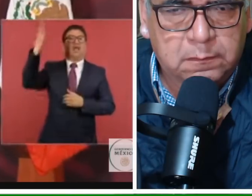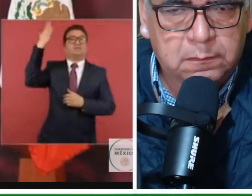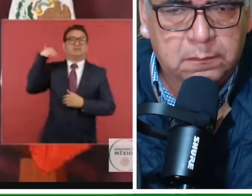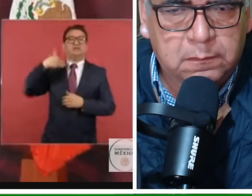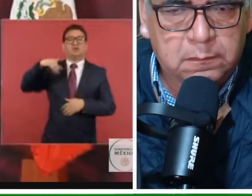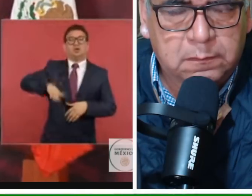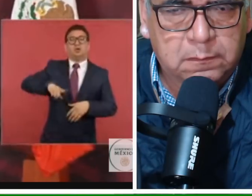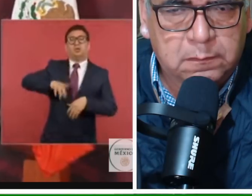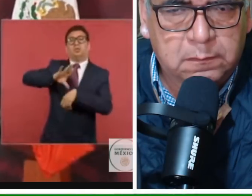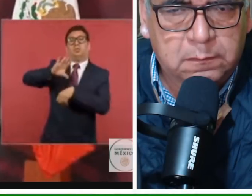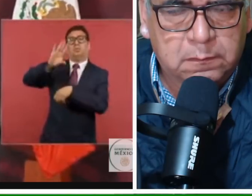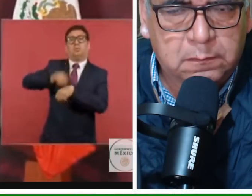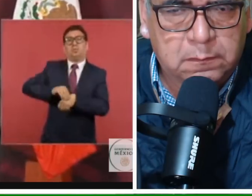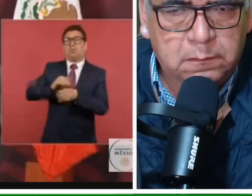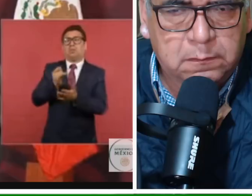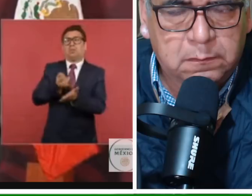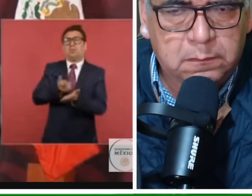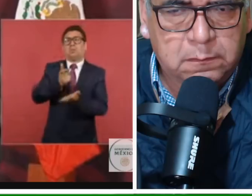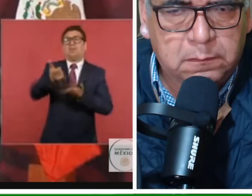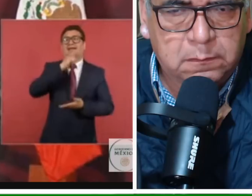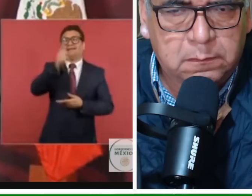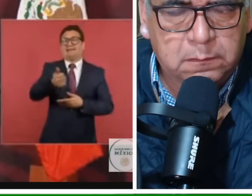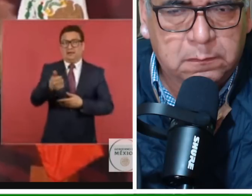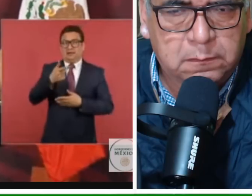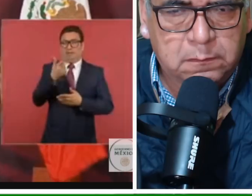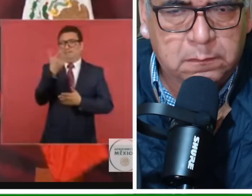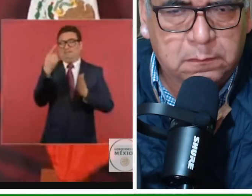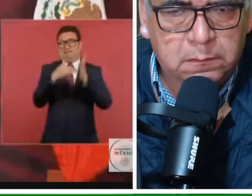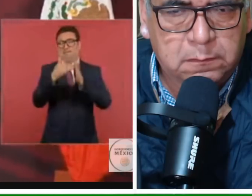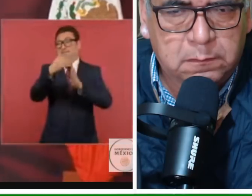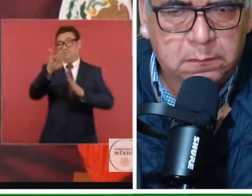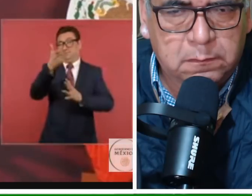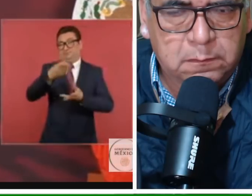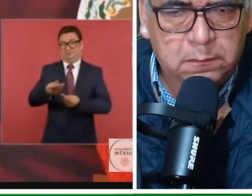de miles de millones de pesos para que